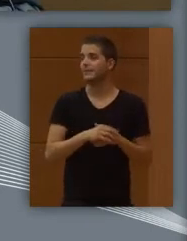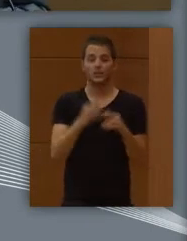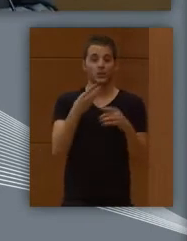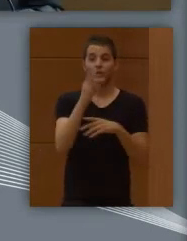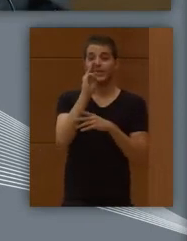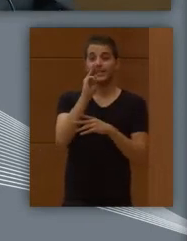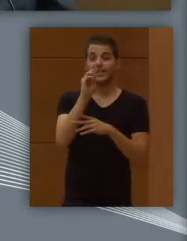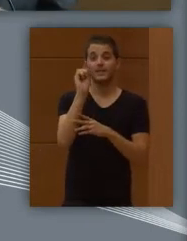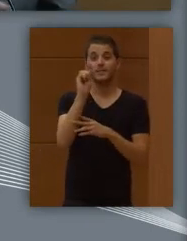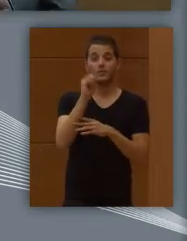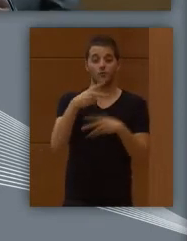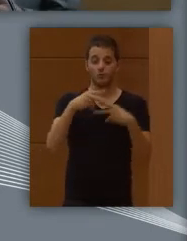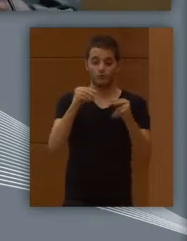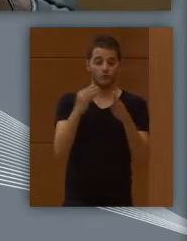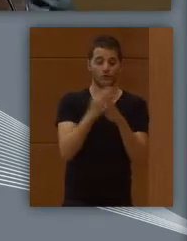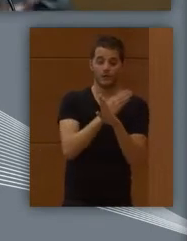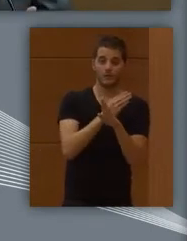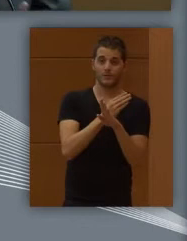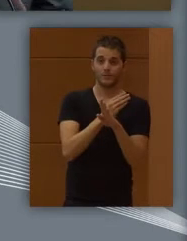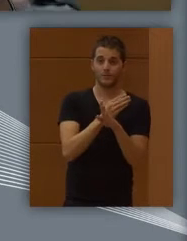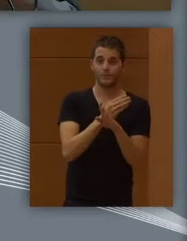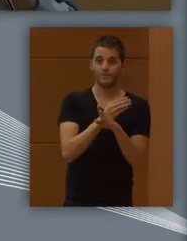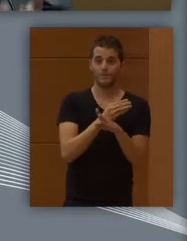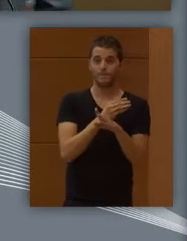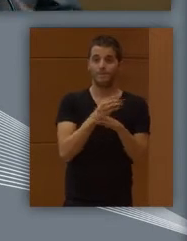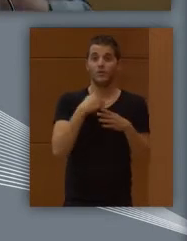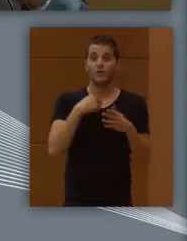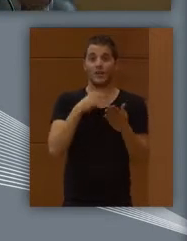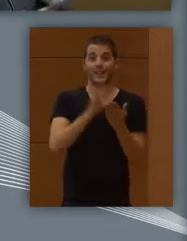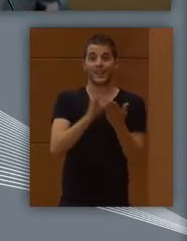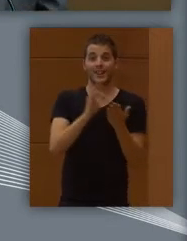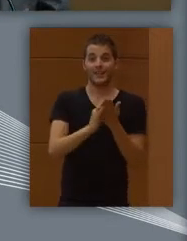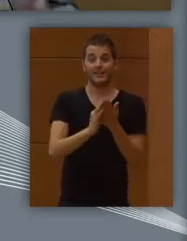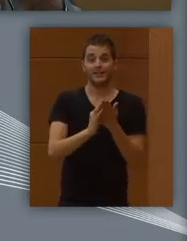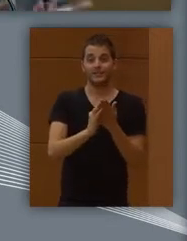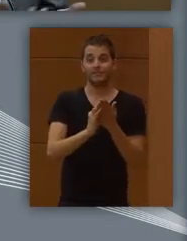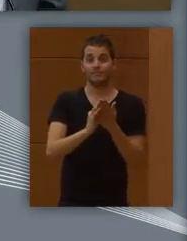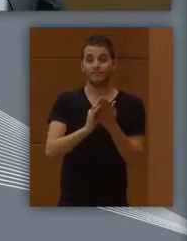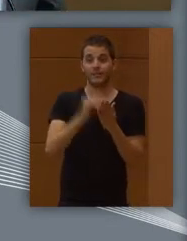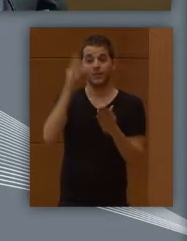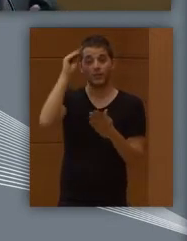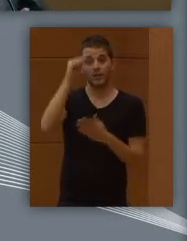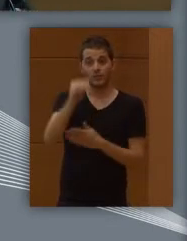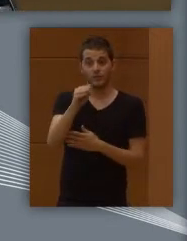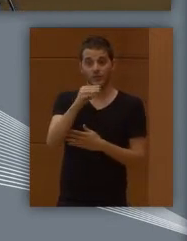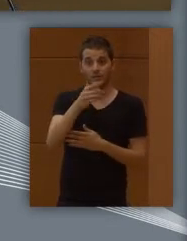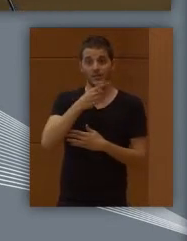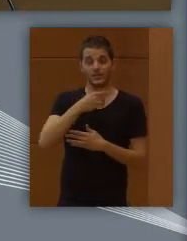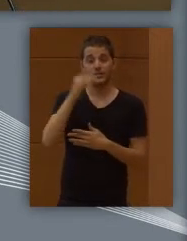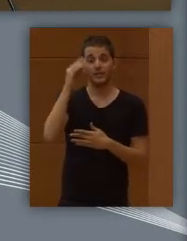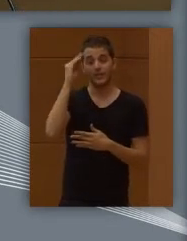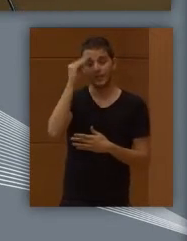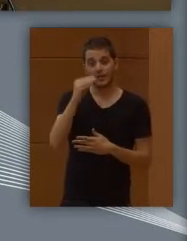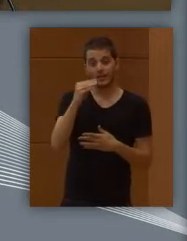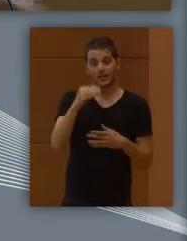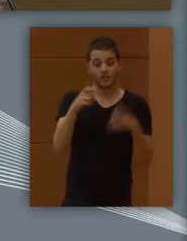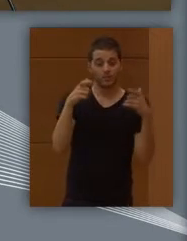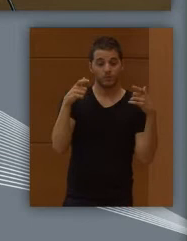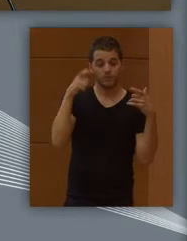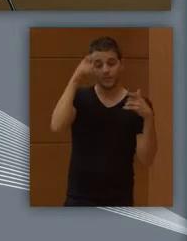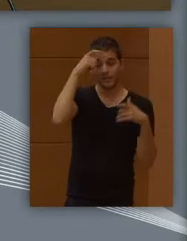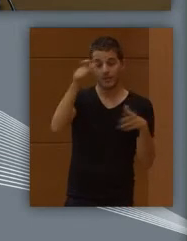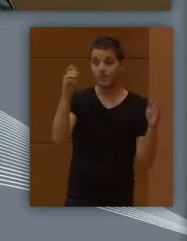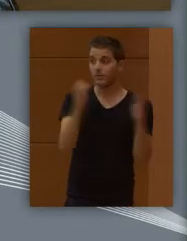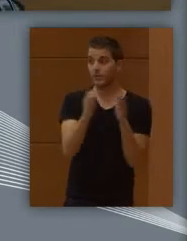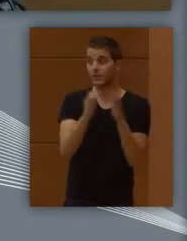últimos 3 minutos de mi intervención. Cada vez más en nuestras ciudades inteligentes o que siguen el camino de la Smart City, como se ha